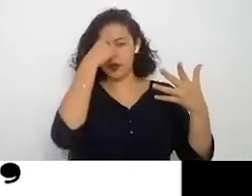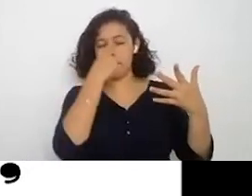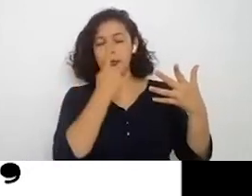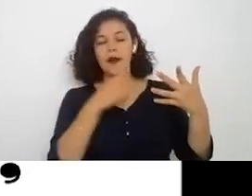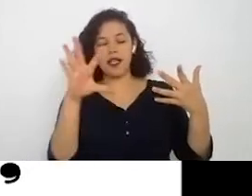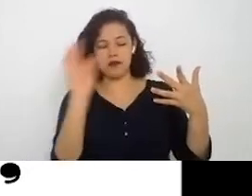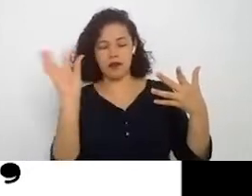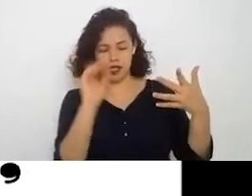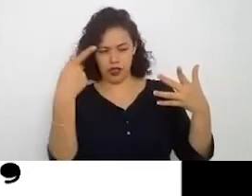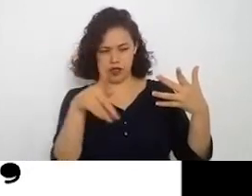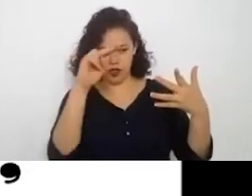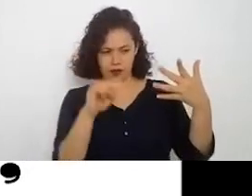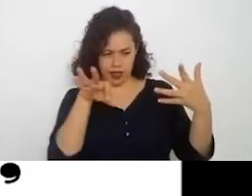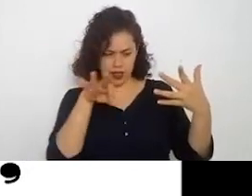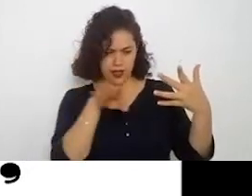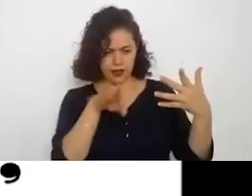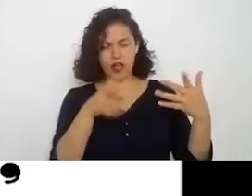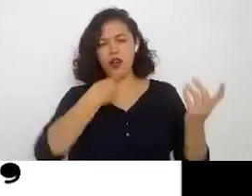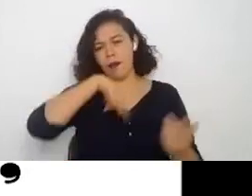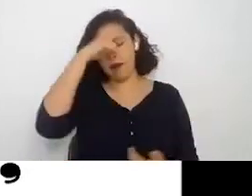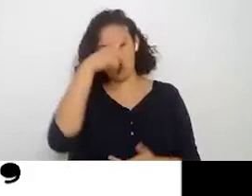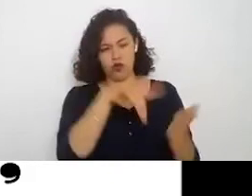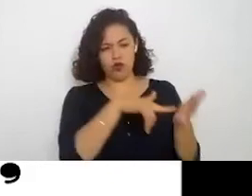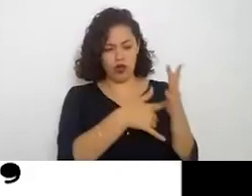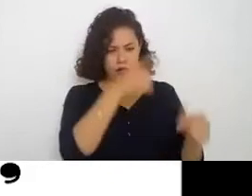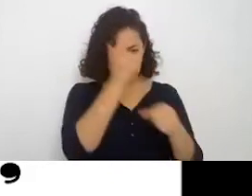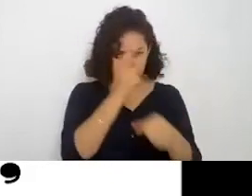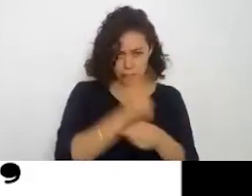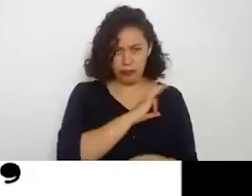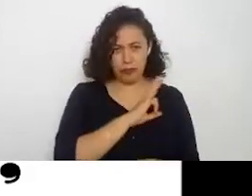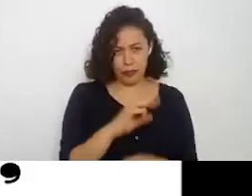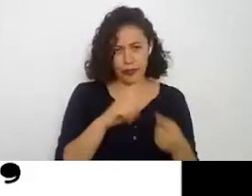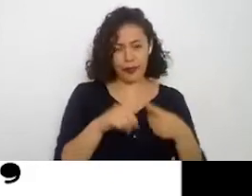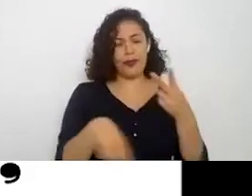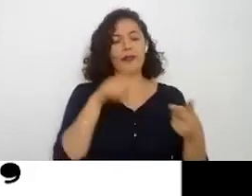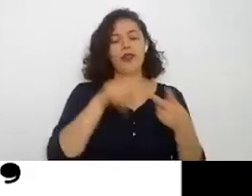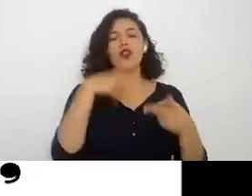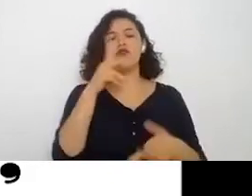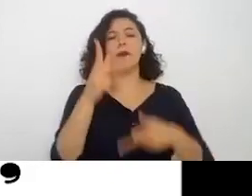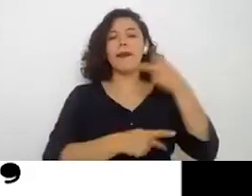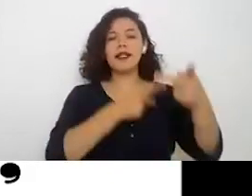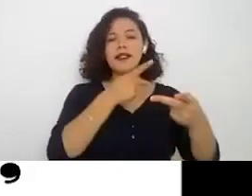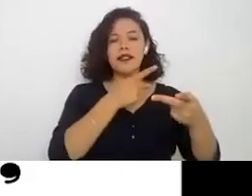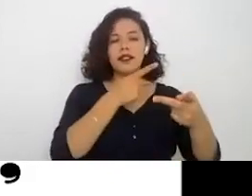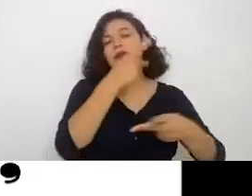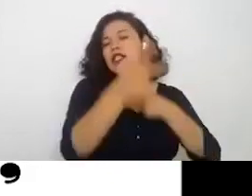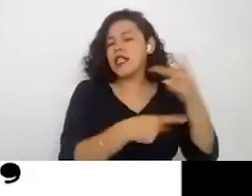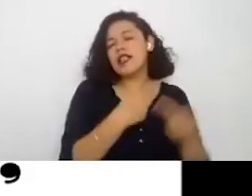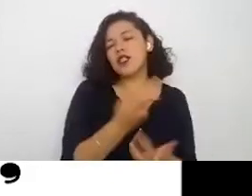y poder identificar sus horarios, poder identificar sus prestaciones, sus